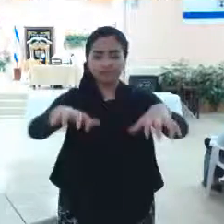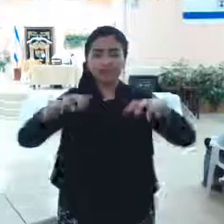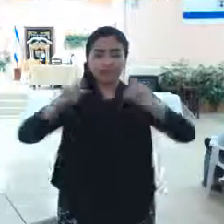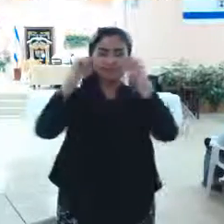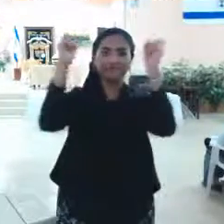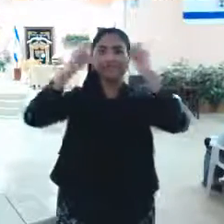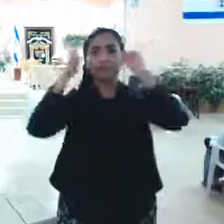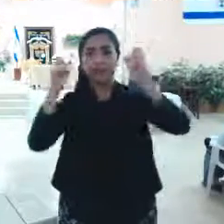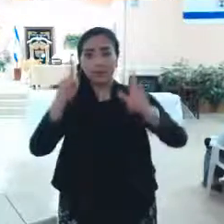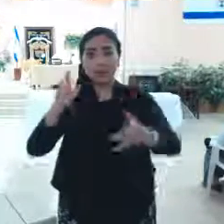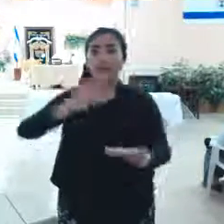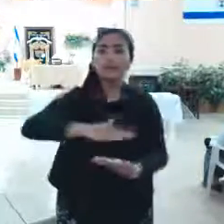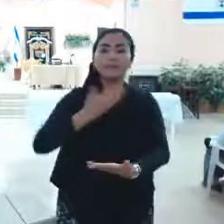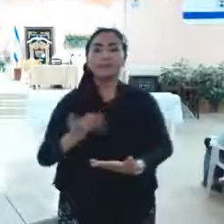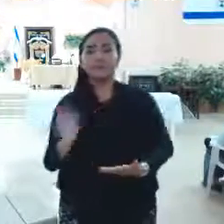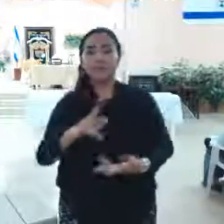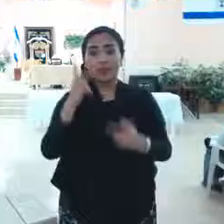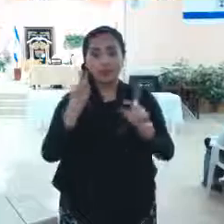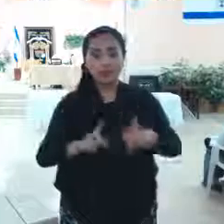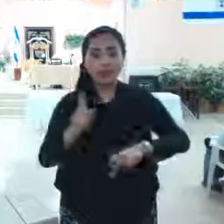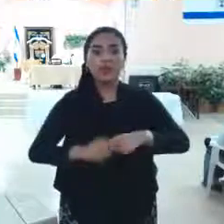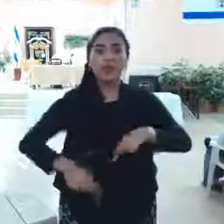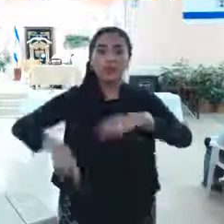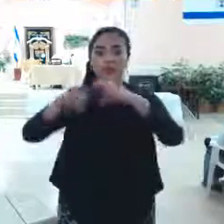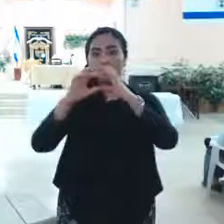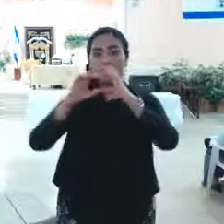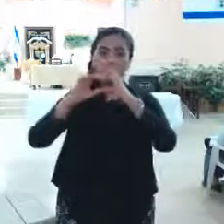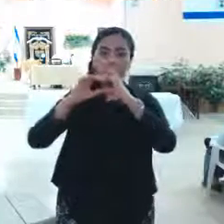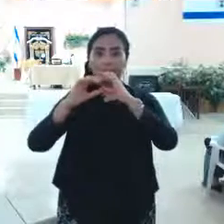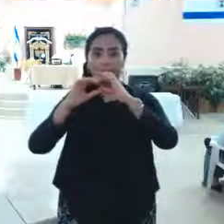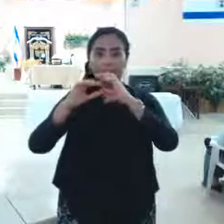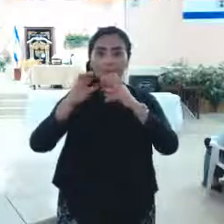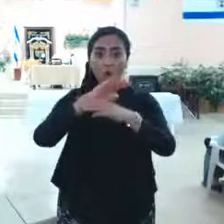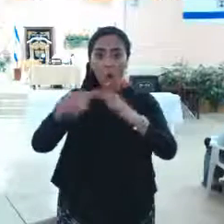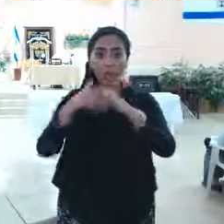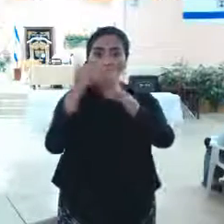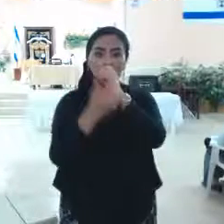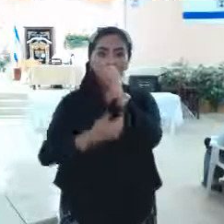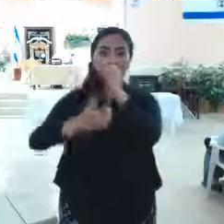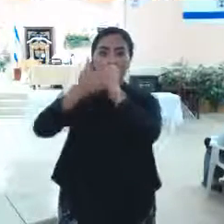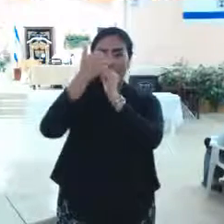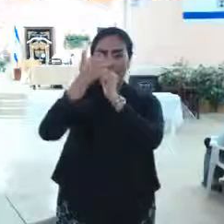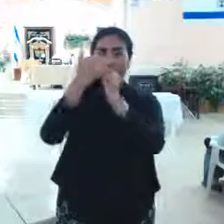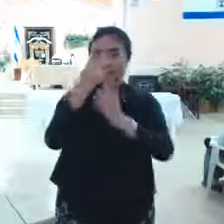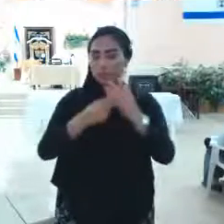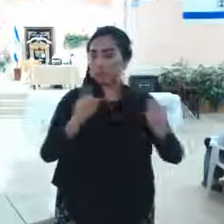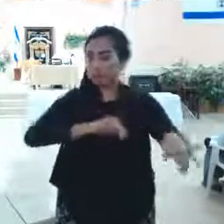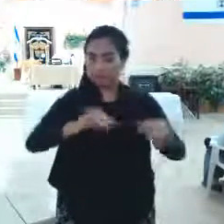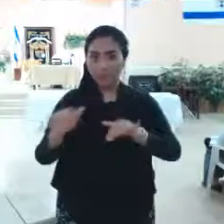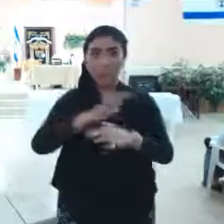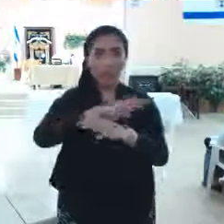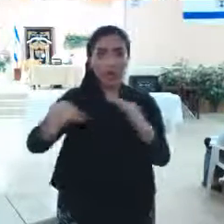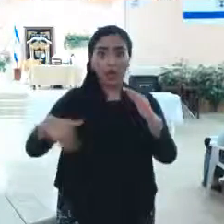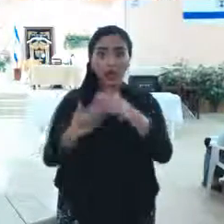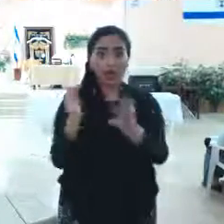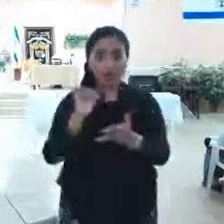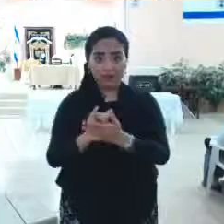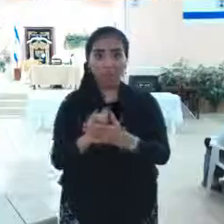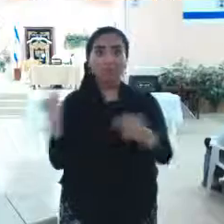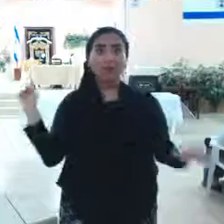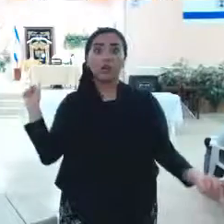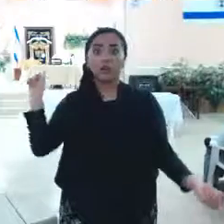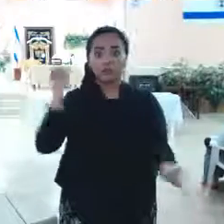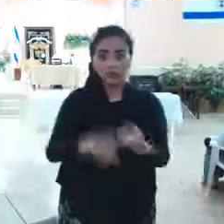y los cantores cantaban, y los trompeteros, o sea, los encargados, los adontoqueas, sonaban los shofarot. Todo esto duró